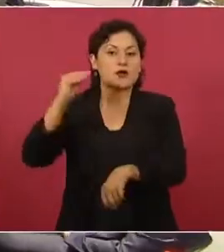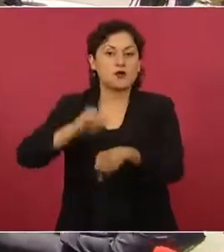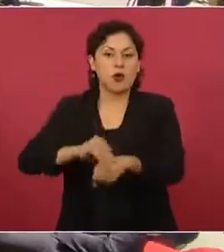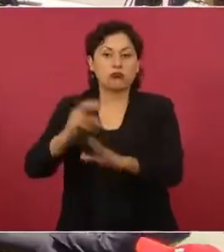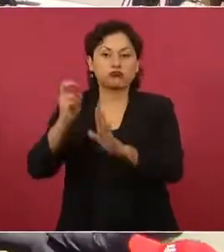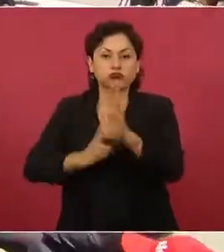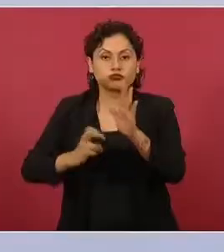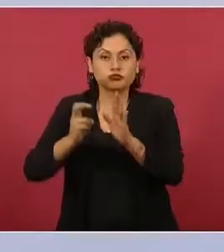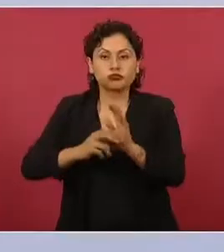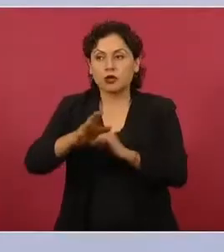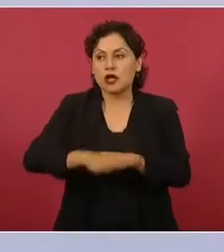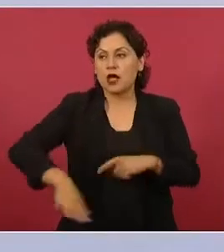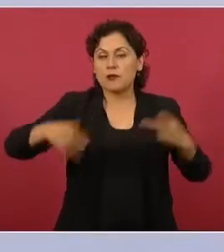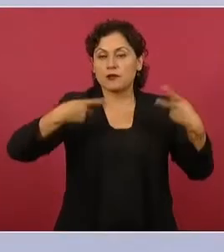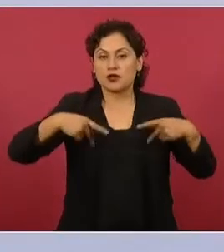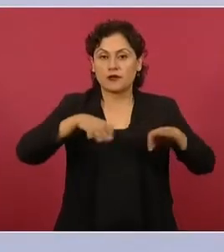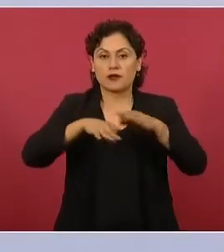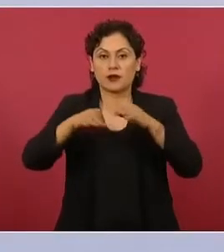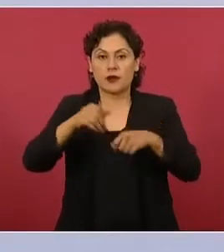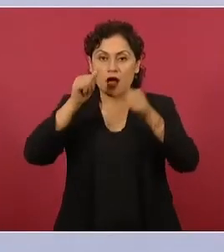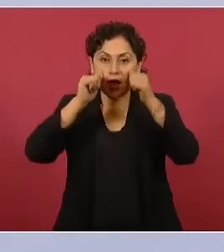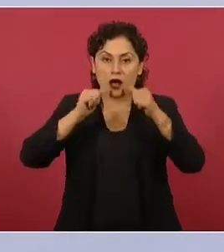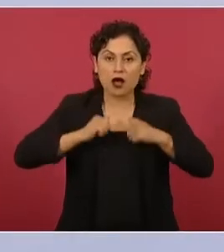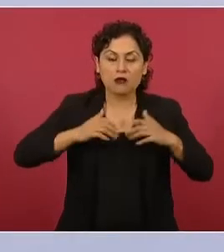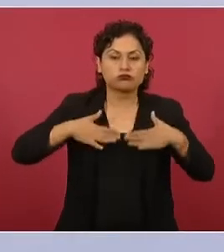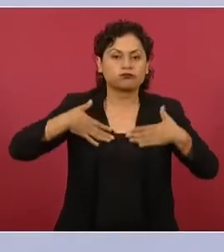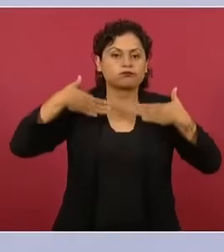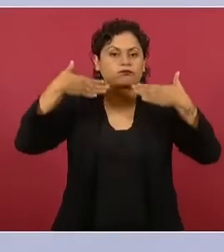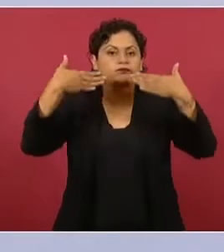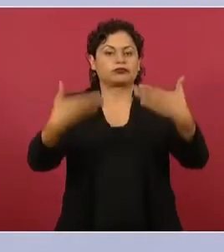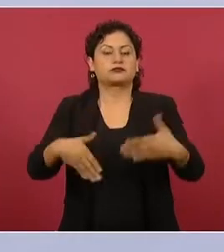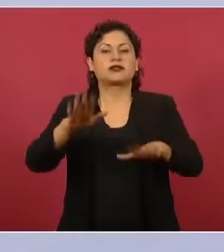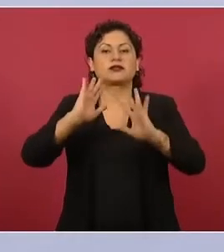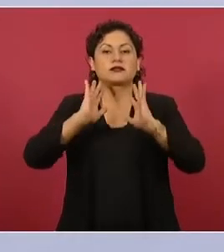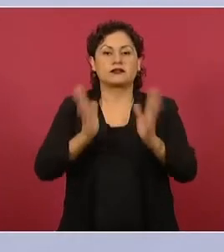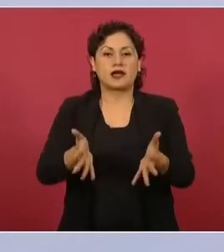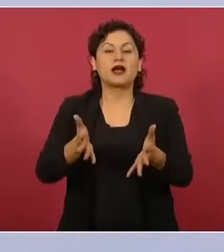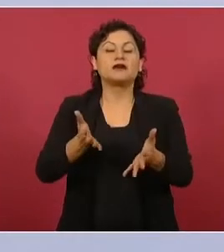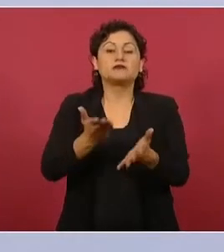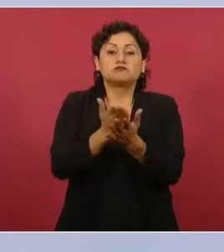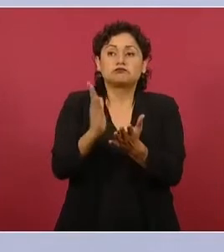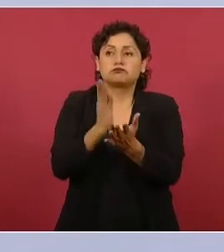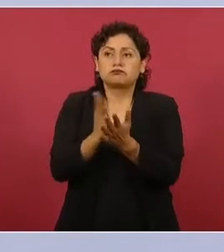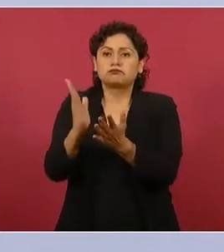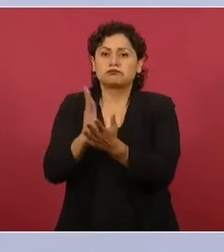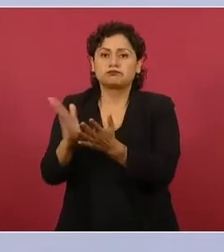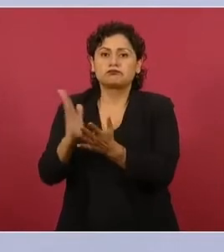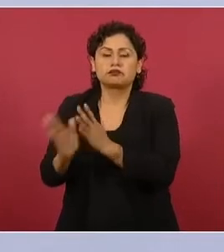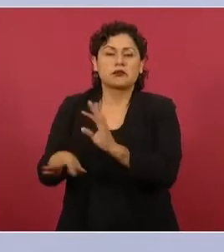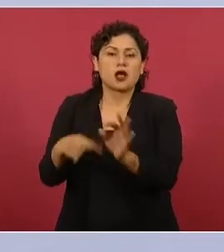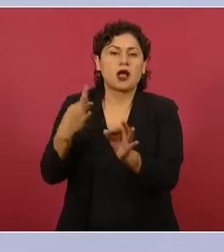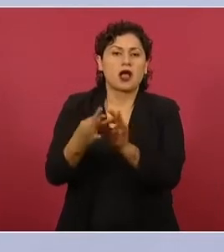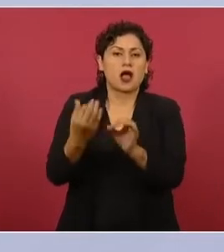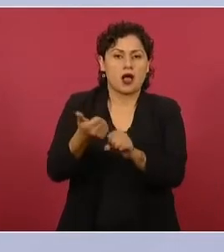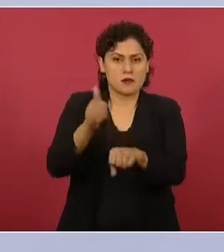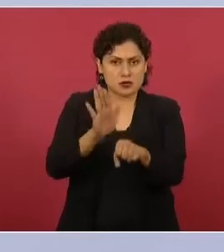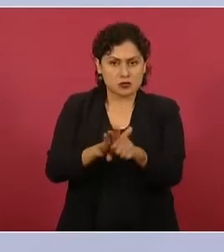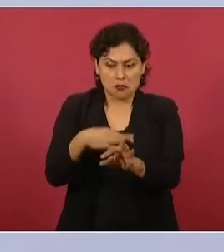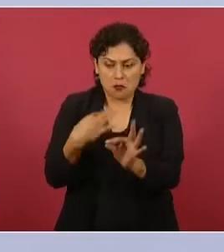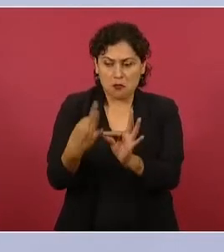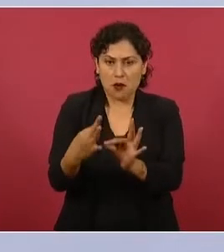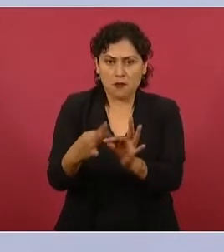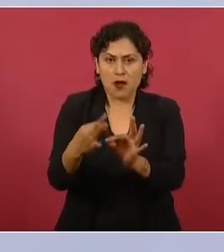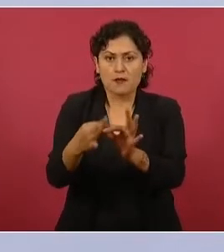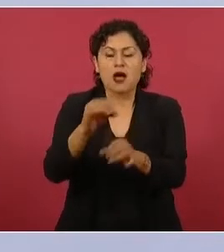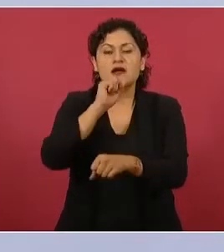los trabajadores, terminando con deudas impagables, administrando con austeridad y rectitud, impulsando un modelo de